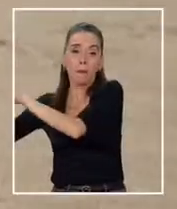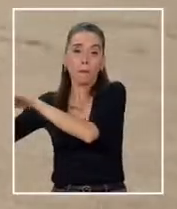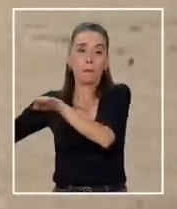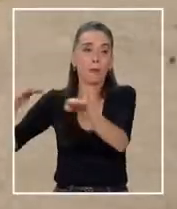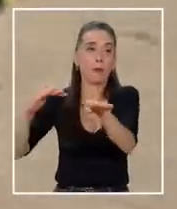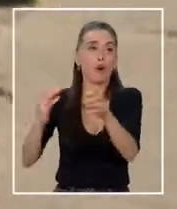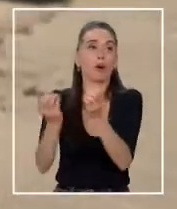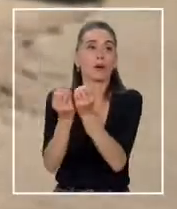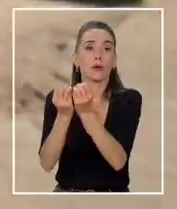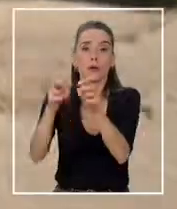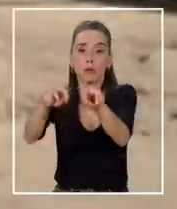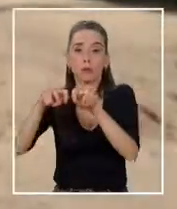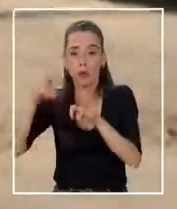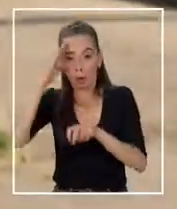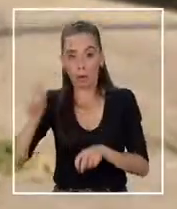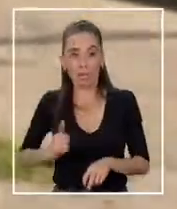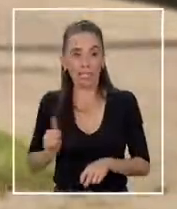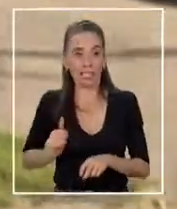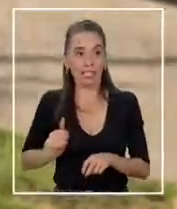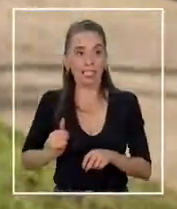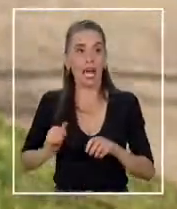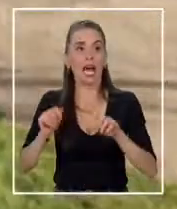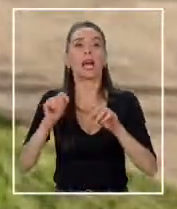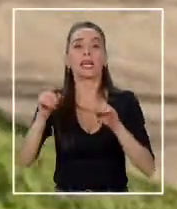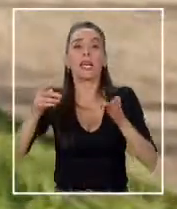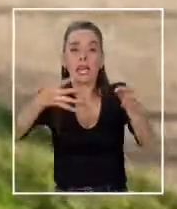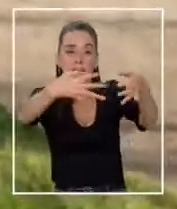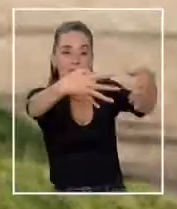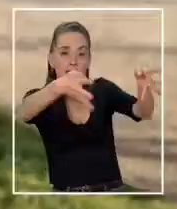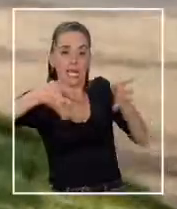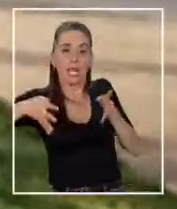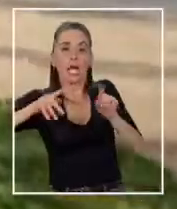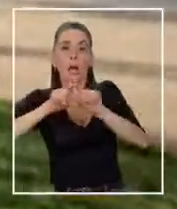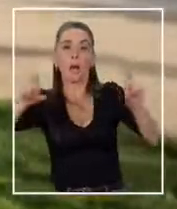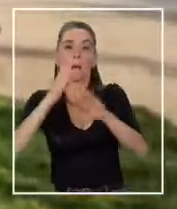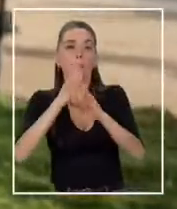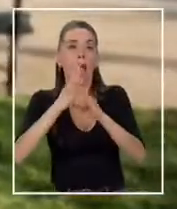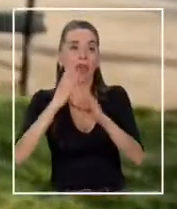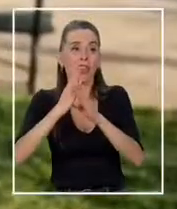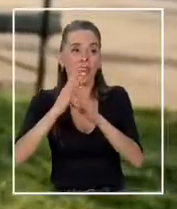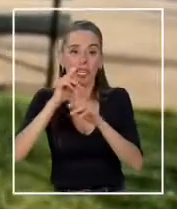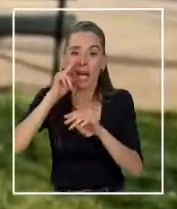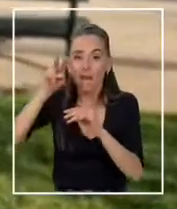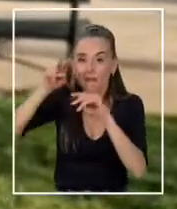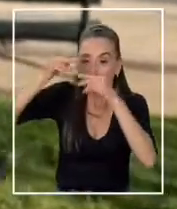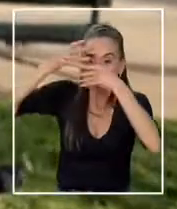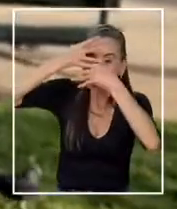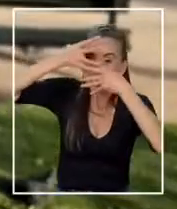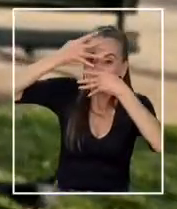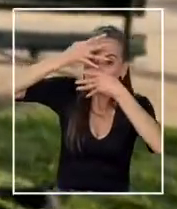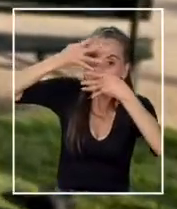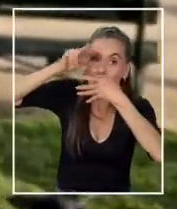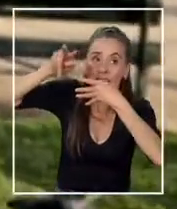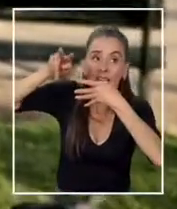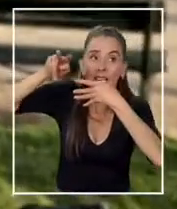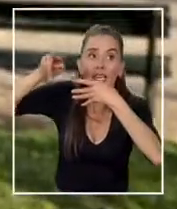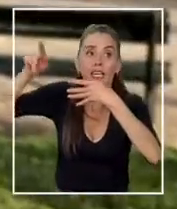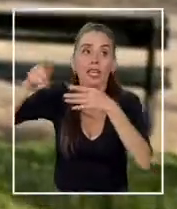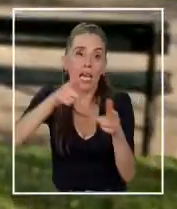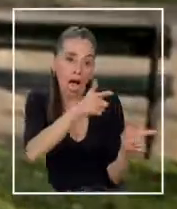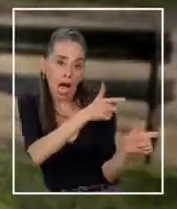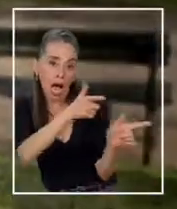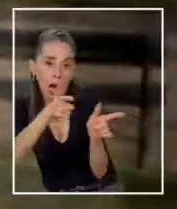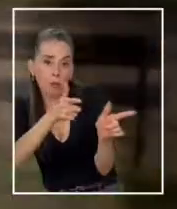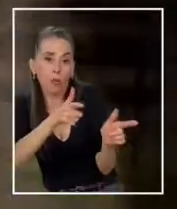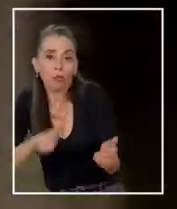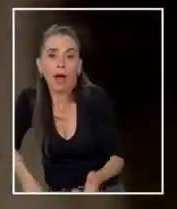camiones llenos de militares con barandas de madera y desde la herradura de las barandas ellos venían apuntando con